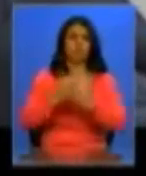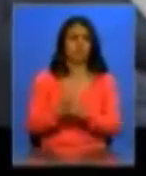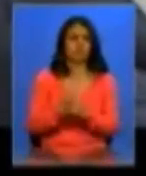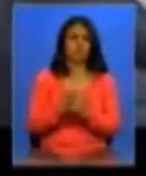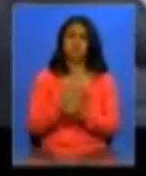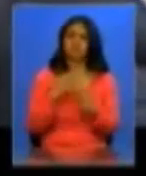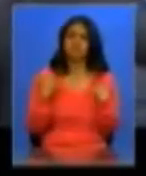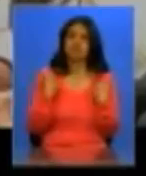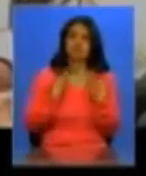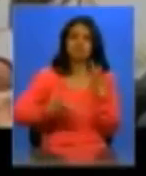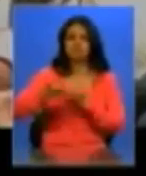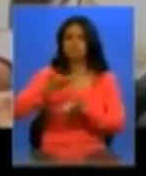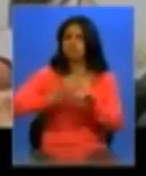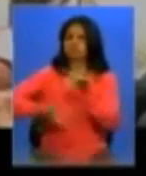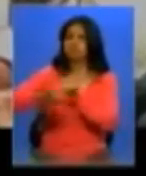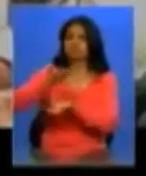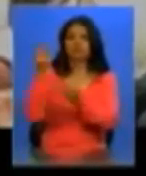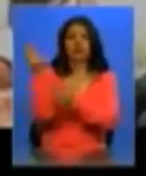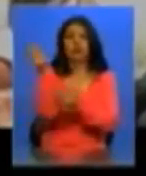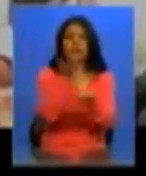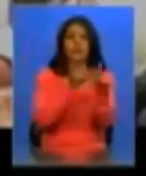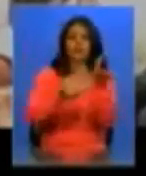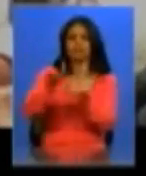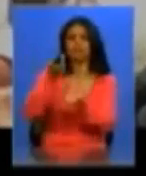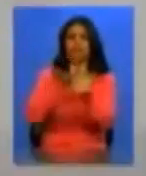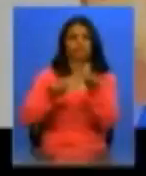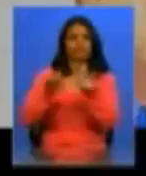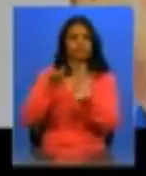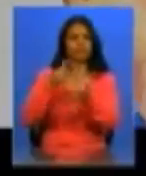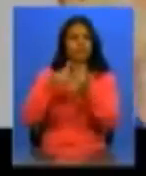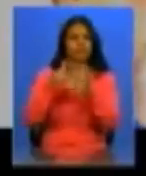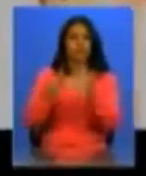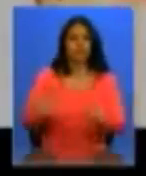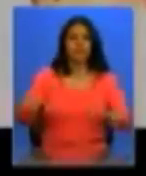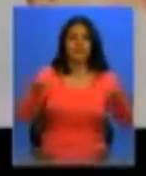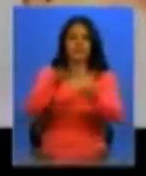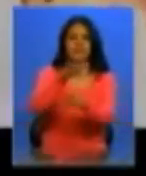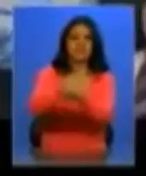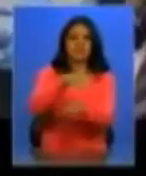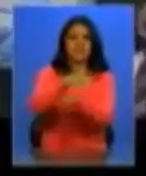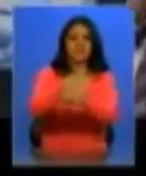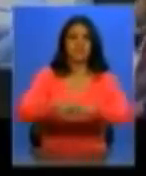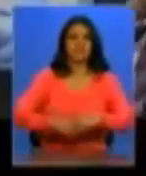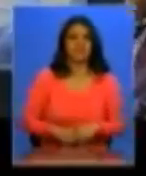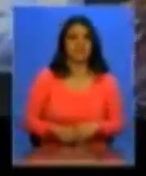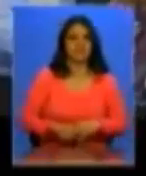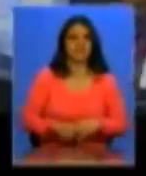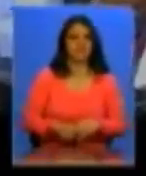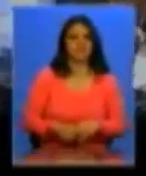mostró feliz de compartir un momento académico con el estudiantado machaleño.